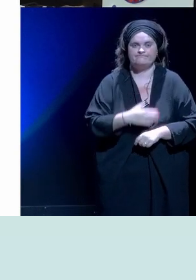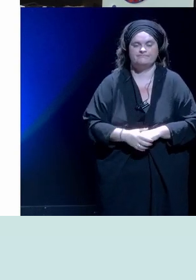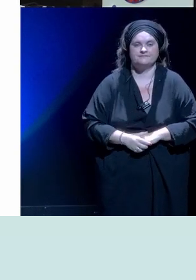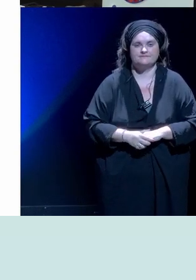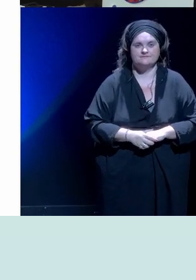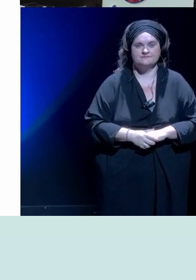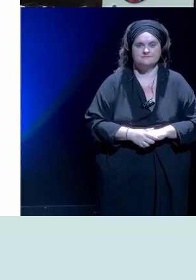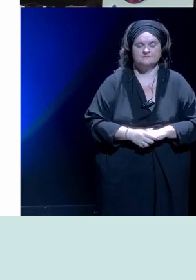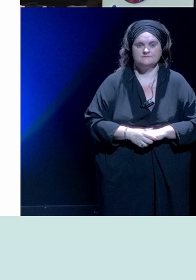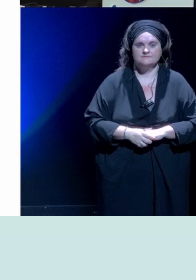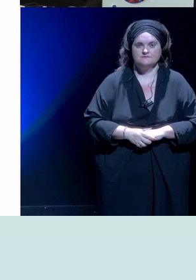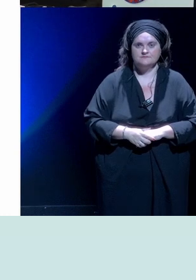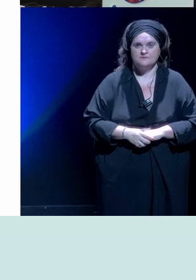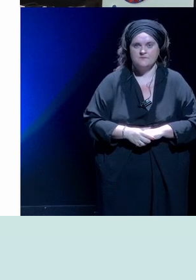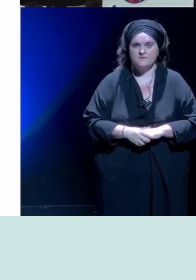nacemos.